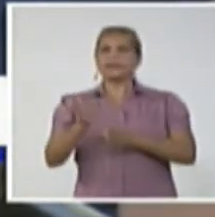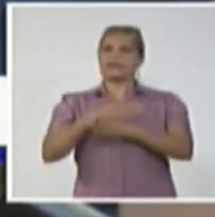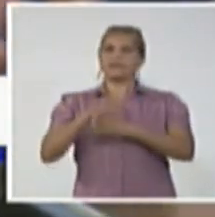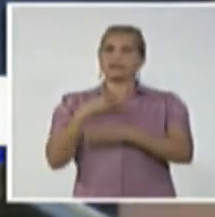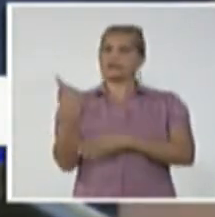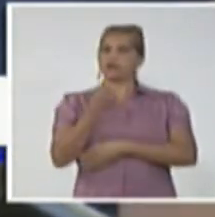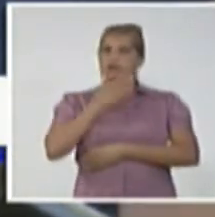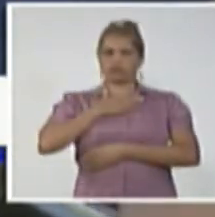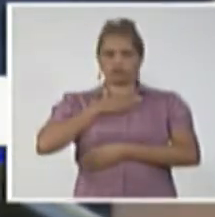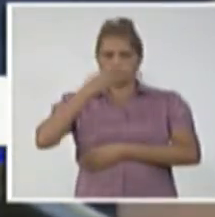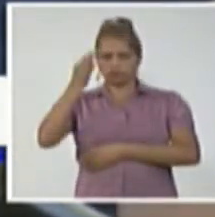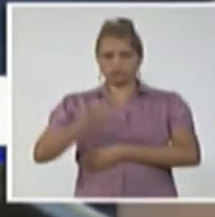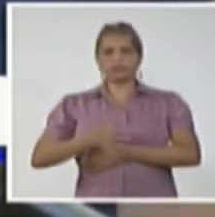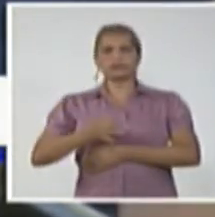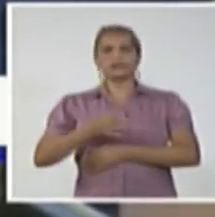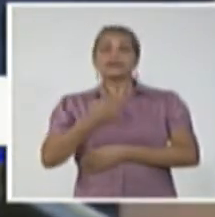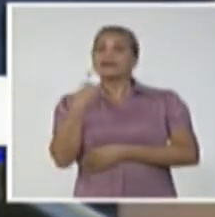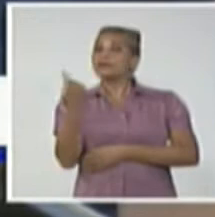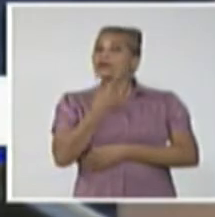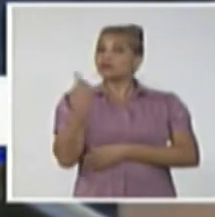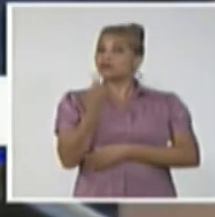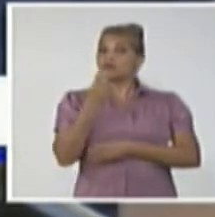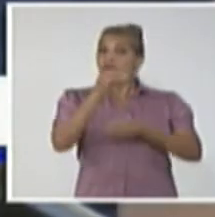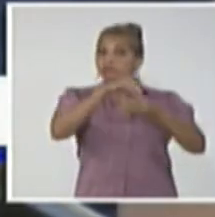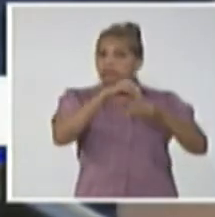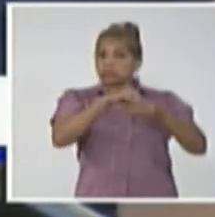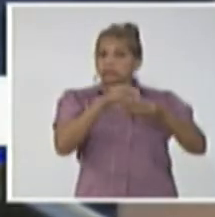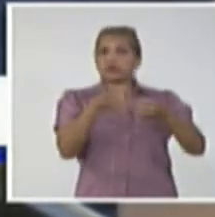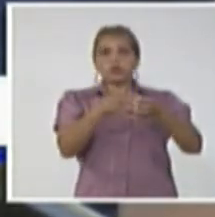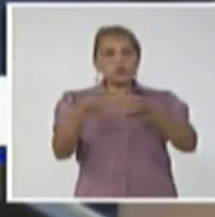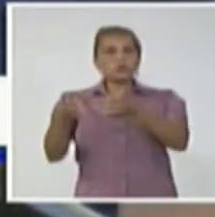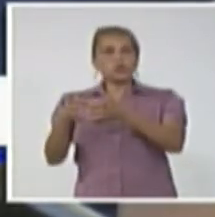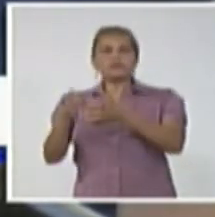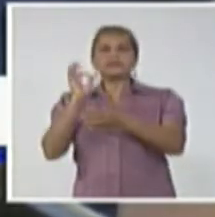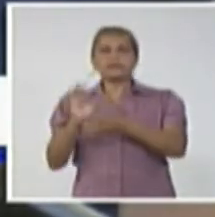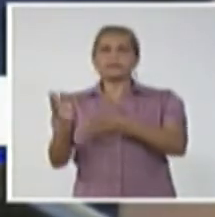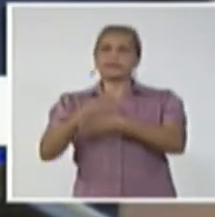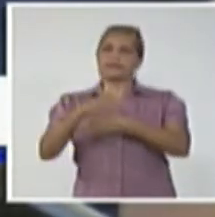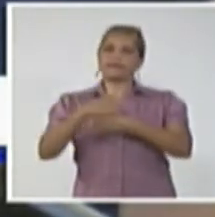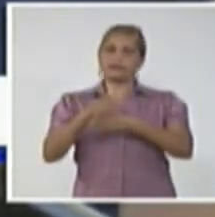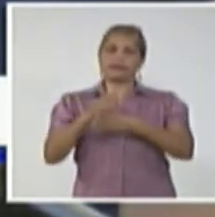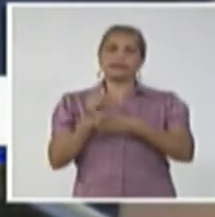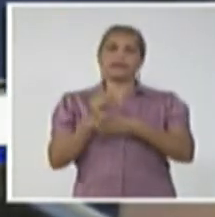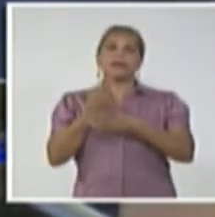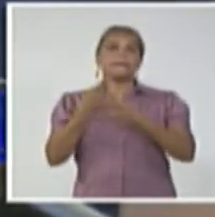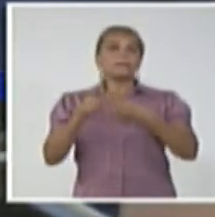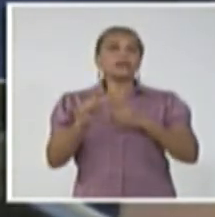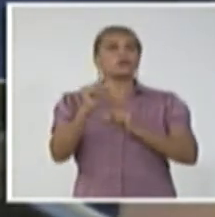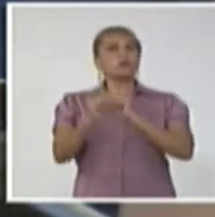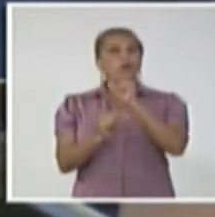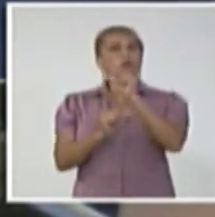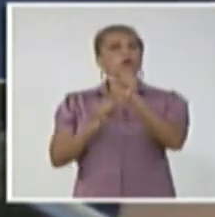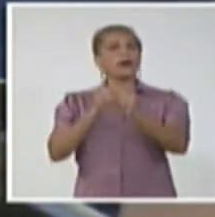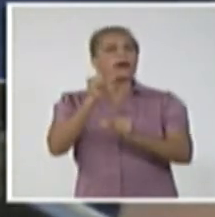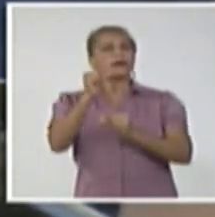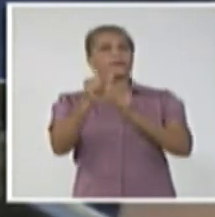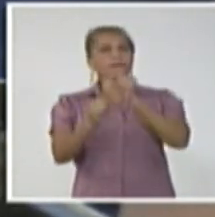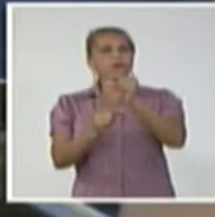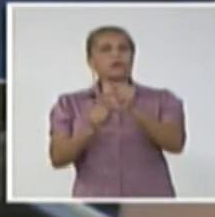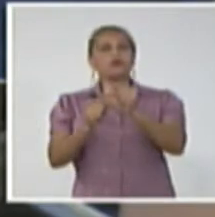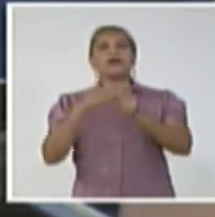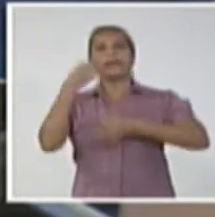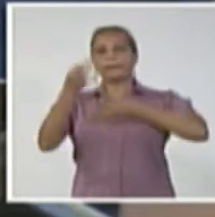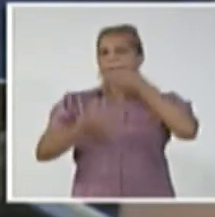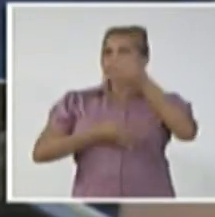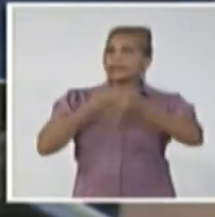Y siempre entre nosotras, nosotros y nosotras van a existir diferencias. Pero en la medida que permitimos que esas diferencias